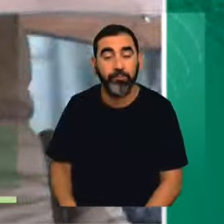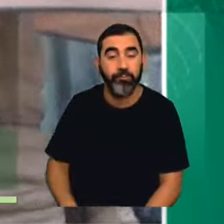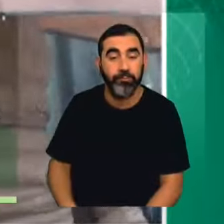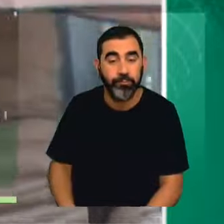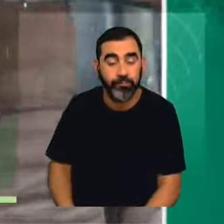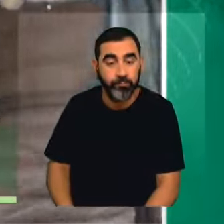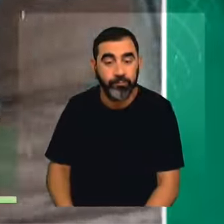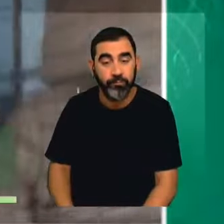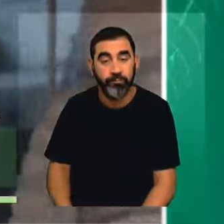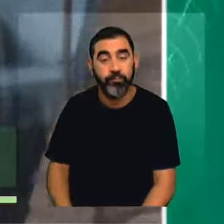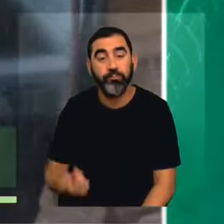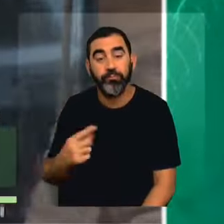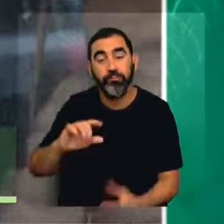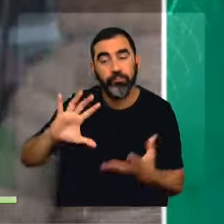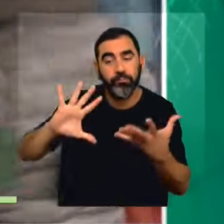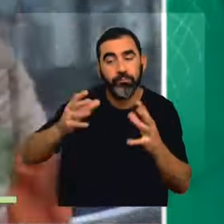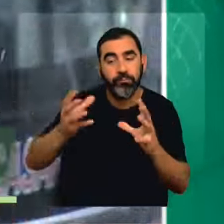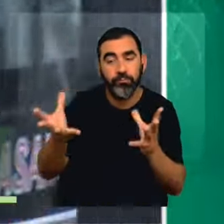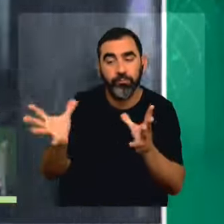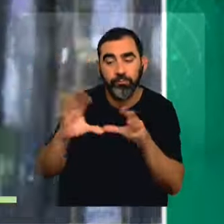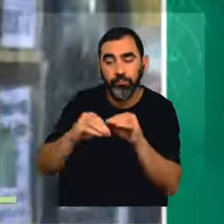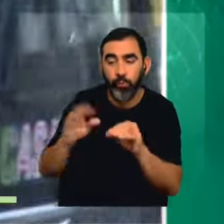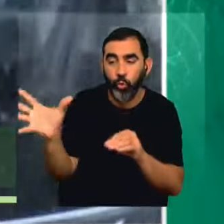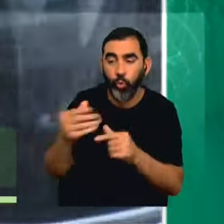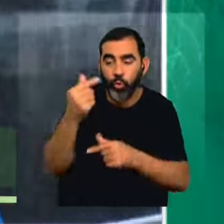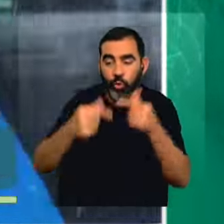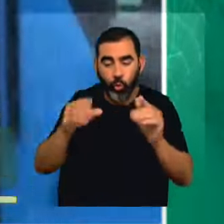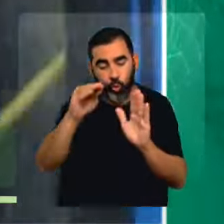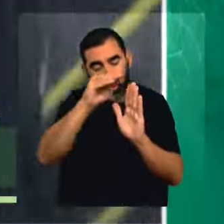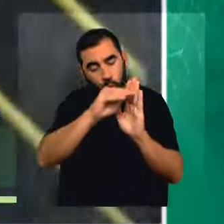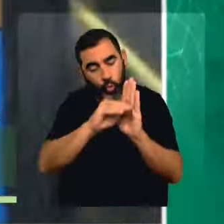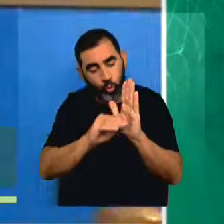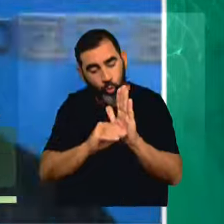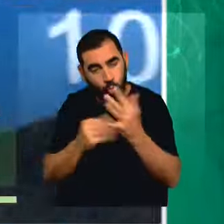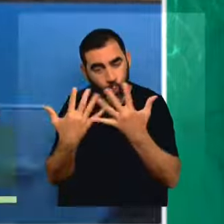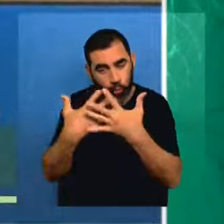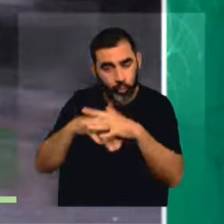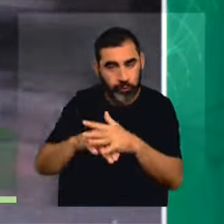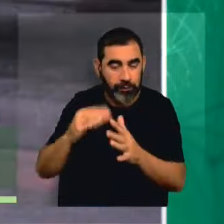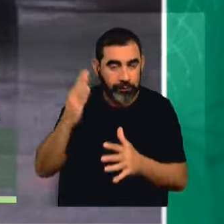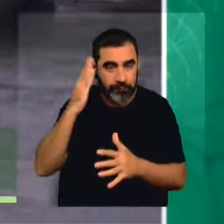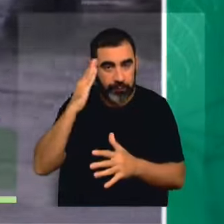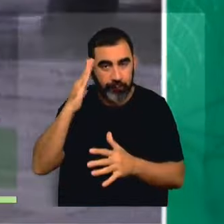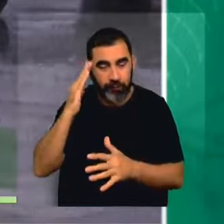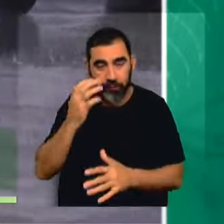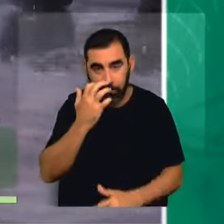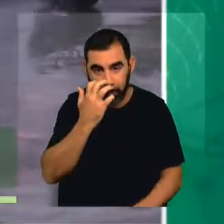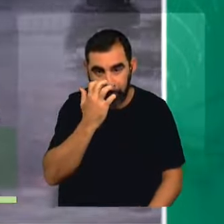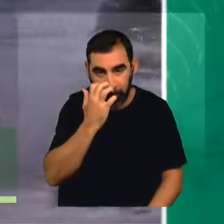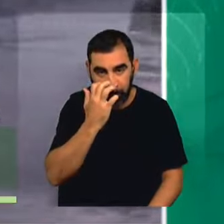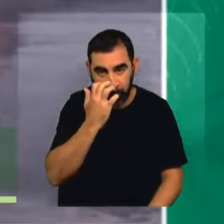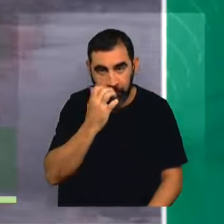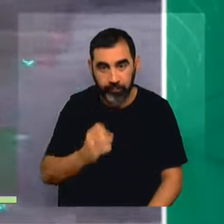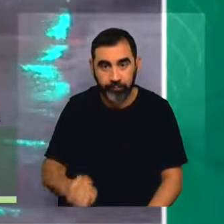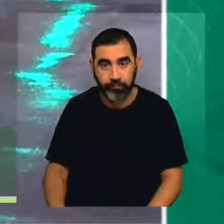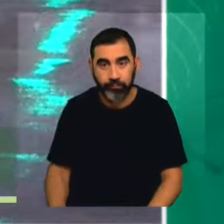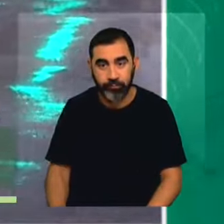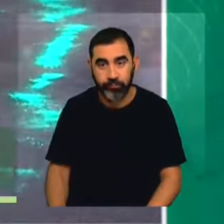pronóstico de tiempo tiene que tomar en cuenta todos los fenómenos climáticos en los cuales está esa situación embebida de alguna forma o que estos